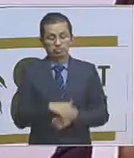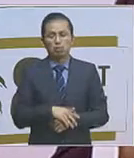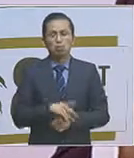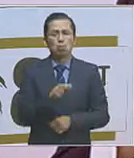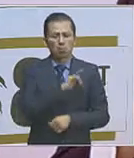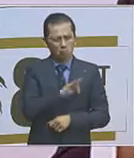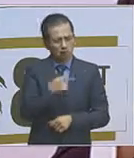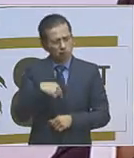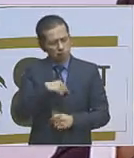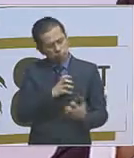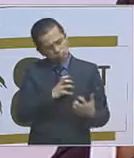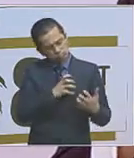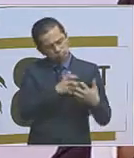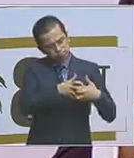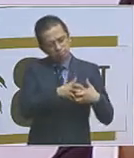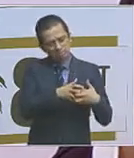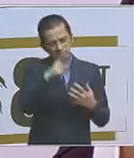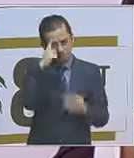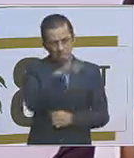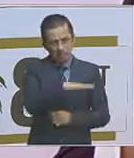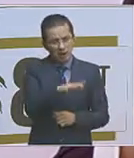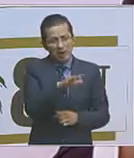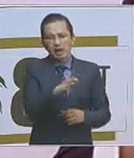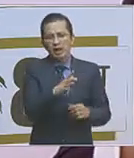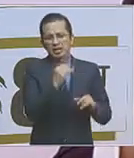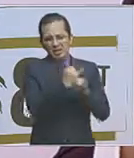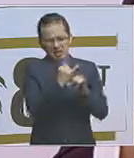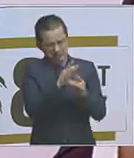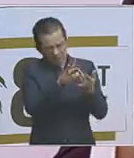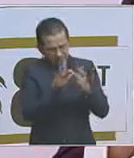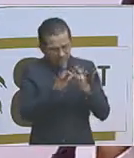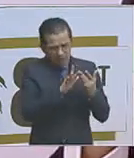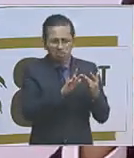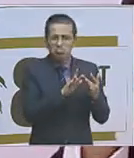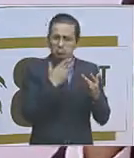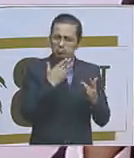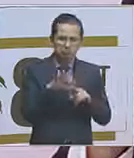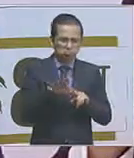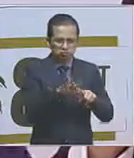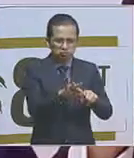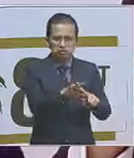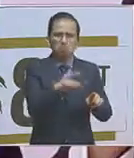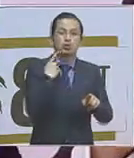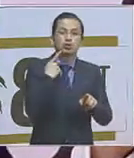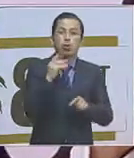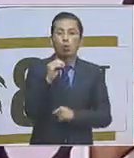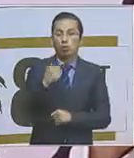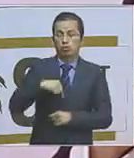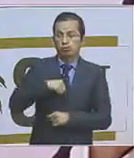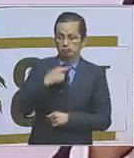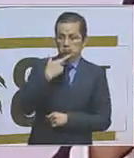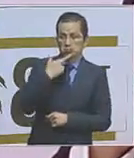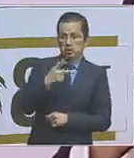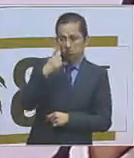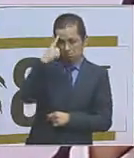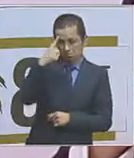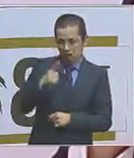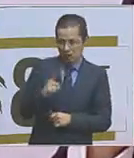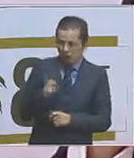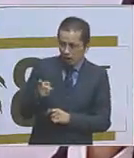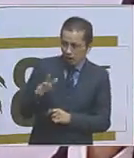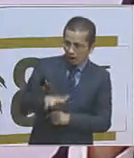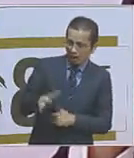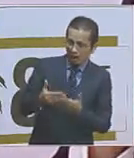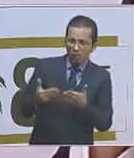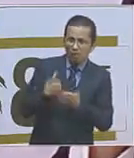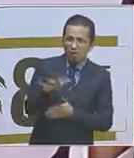las redes determinen el rumbo del sistema político o hacemos el esfuerzo por adaptarnos a esta realidad del siglo